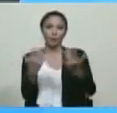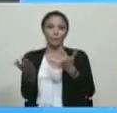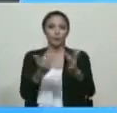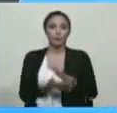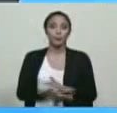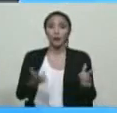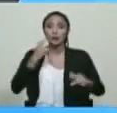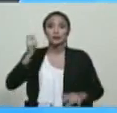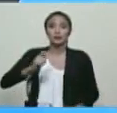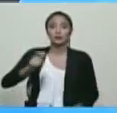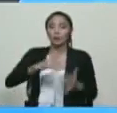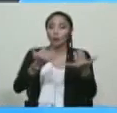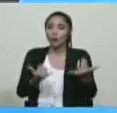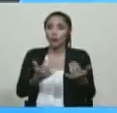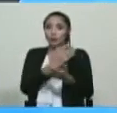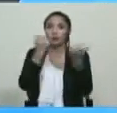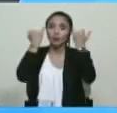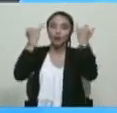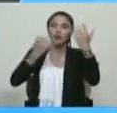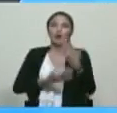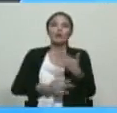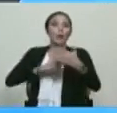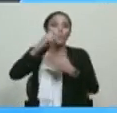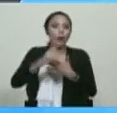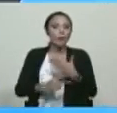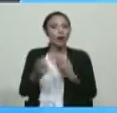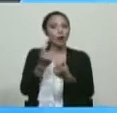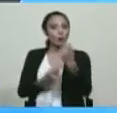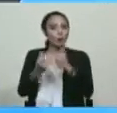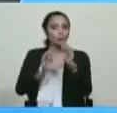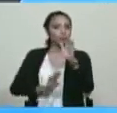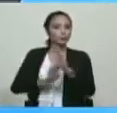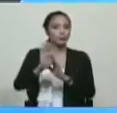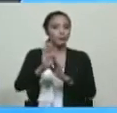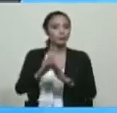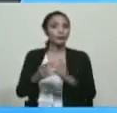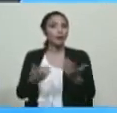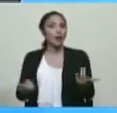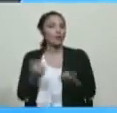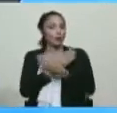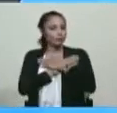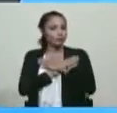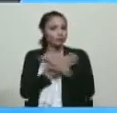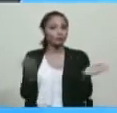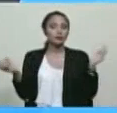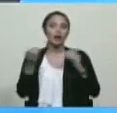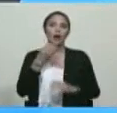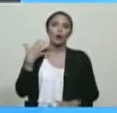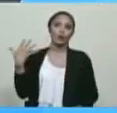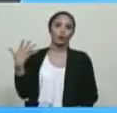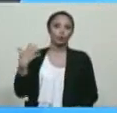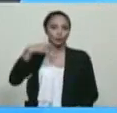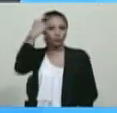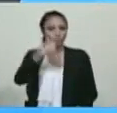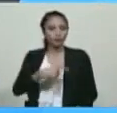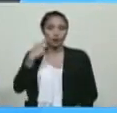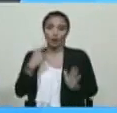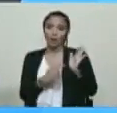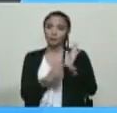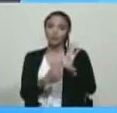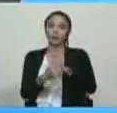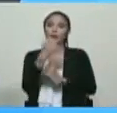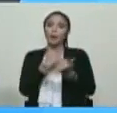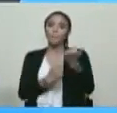se necesita en el marco del programa de recuperación económica. Así que bueno, un gran orgullo poder presentar en nombre del